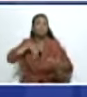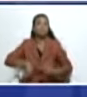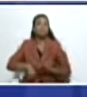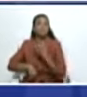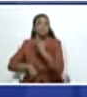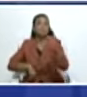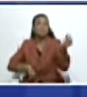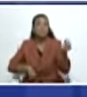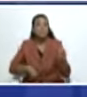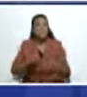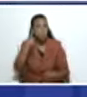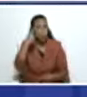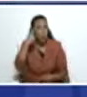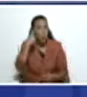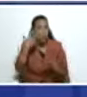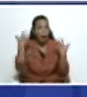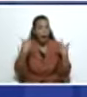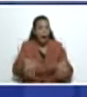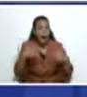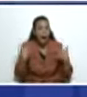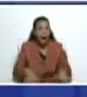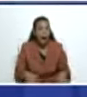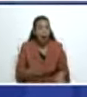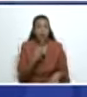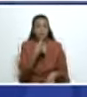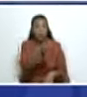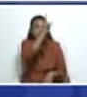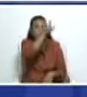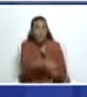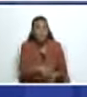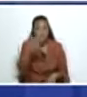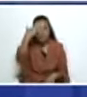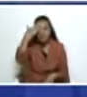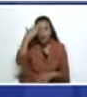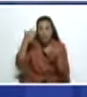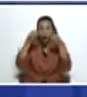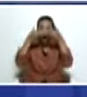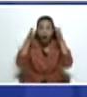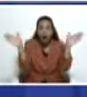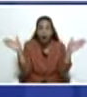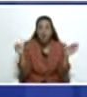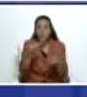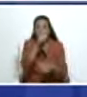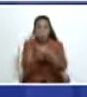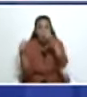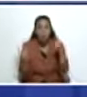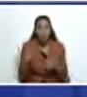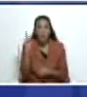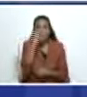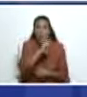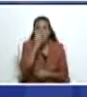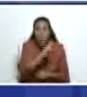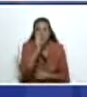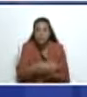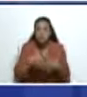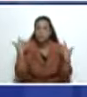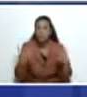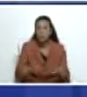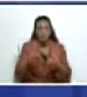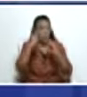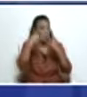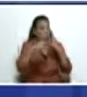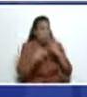Y se supo después del escándalo de Freddy Superlano y todo el tema este de droga, prostitución y toda